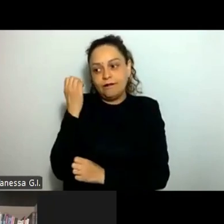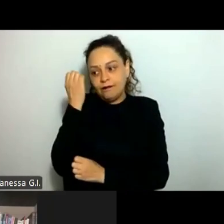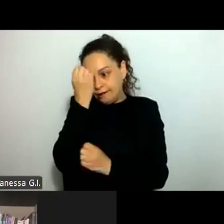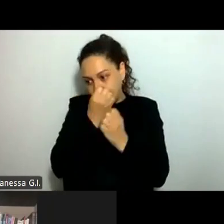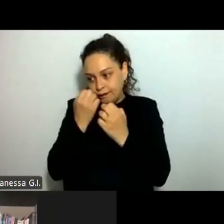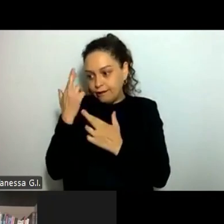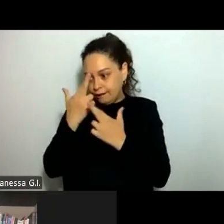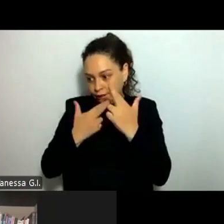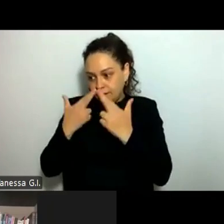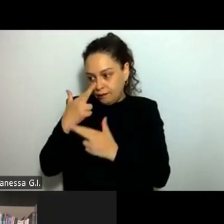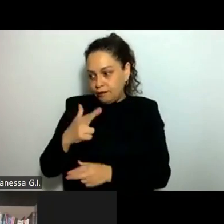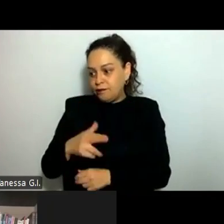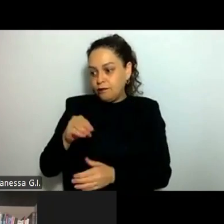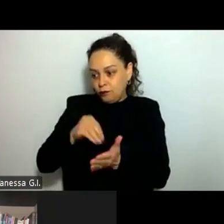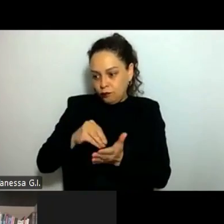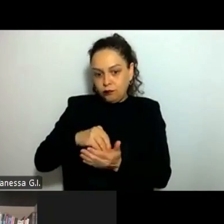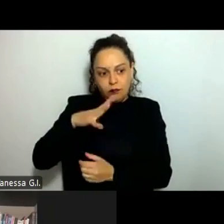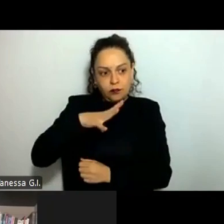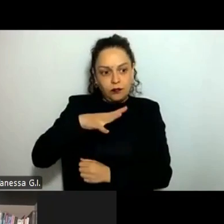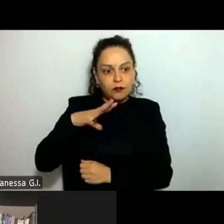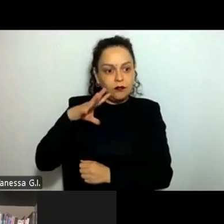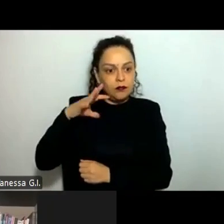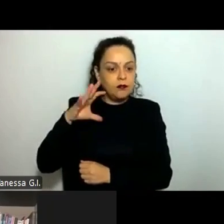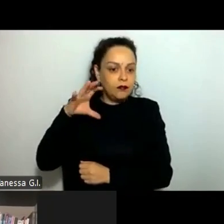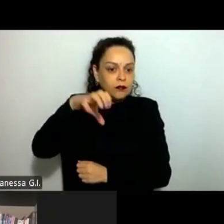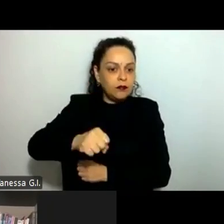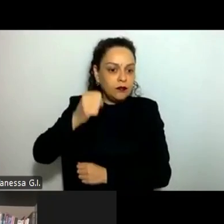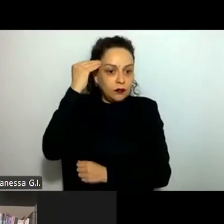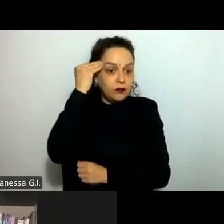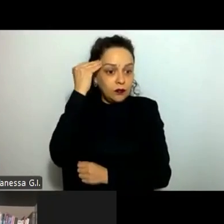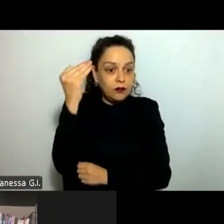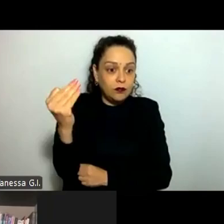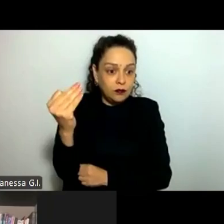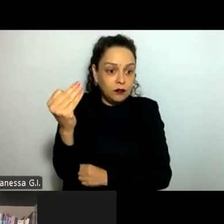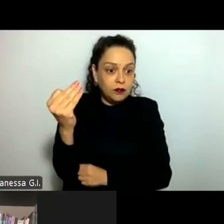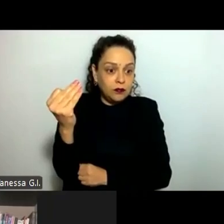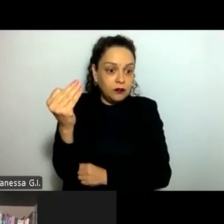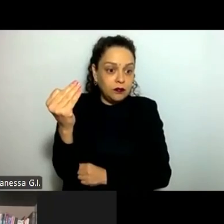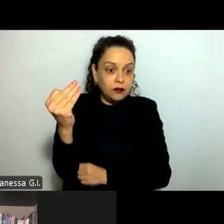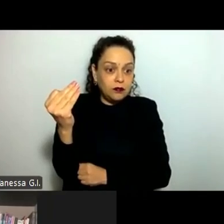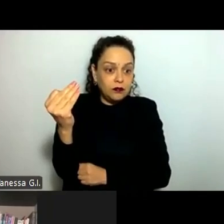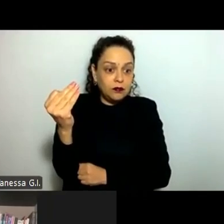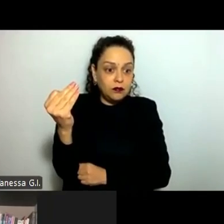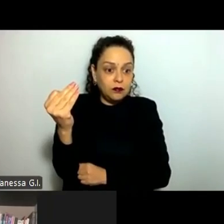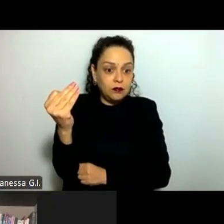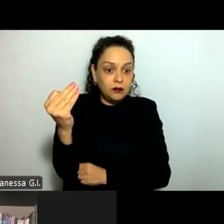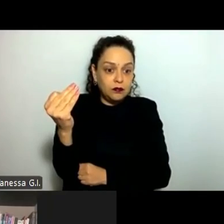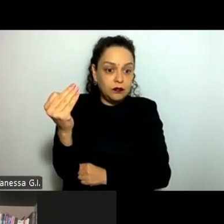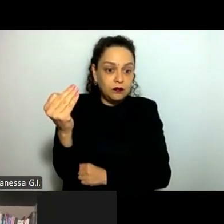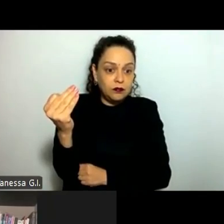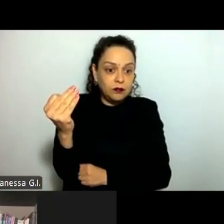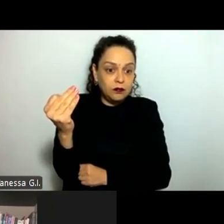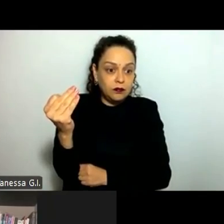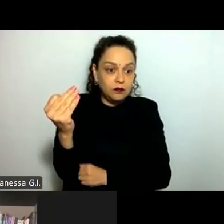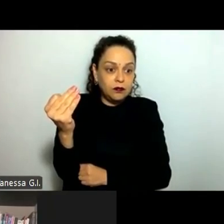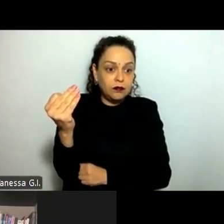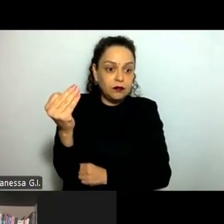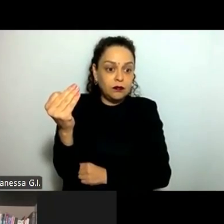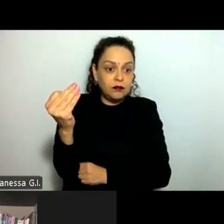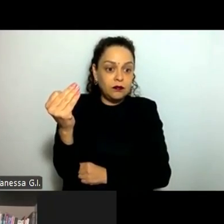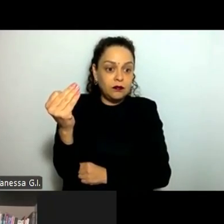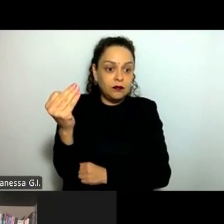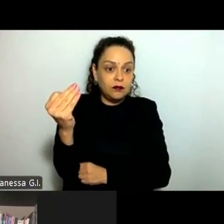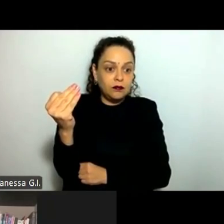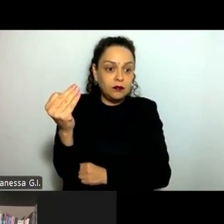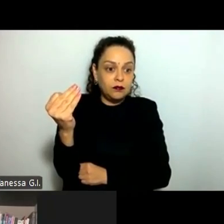tiempo adecuado, tenemos el tiempo todavía abierto, la comisión sí va a seguir